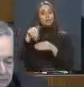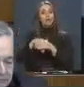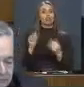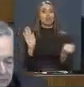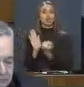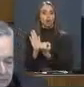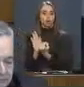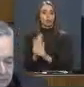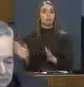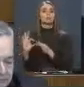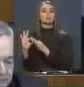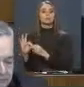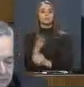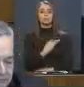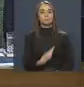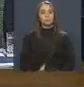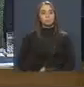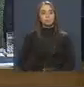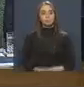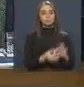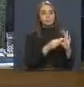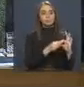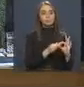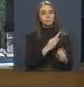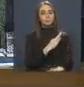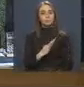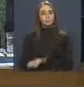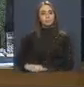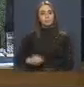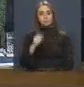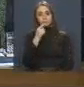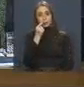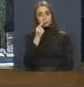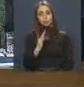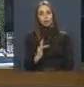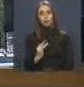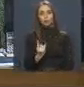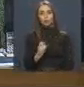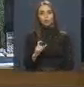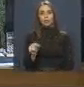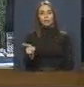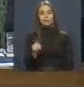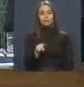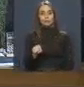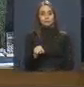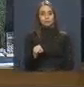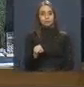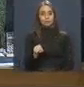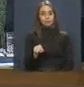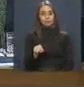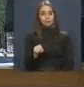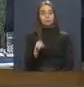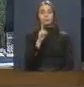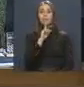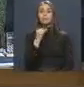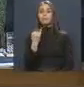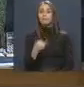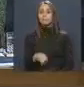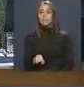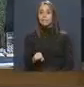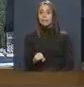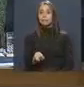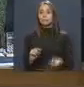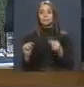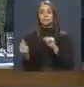Muchas gracias, señor presidente. Gracias, diputado Iván Fuentes. De inmediato y finalmente en